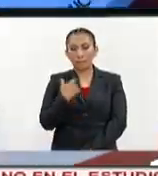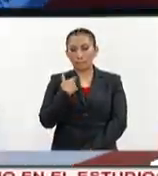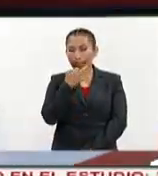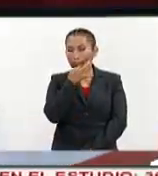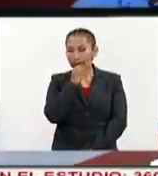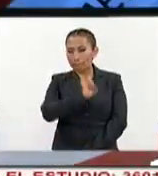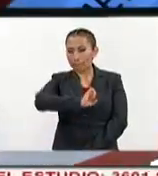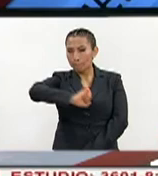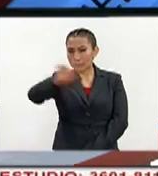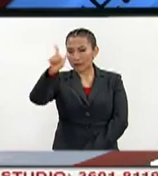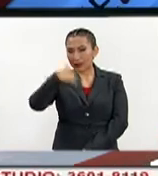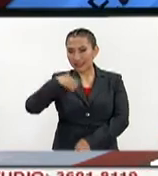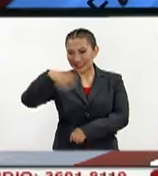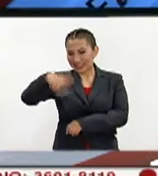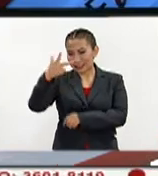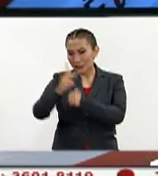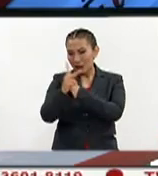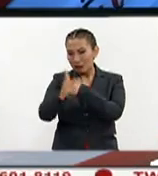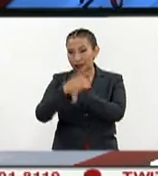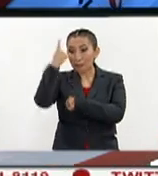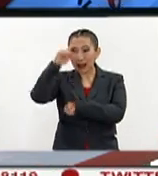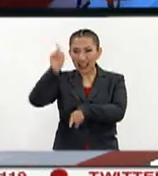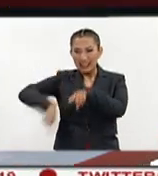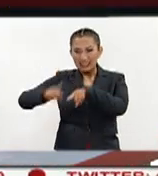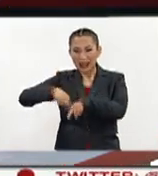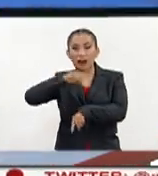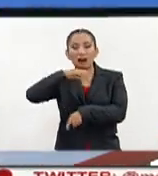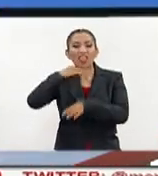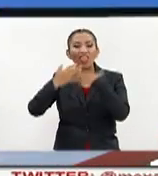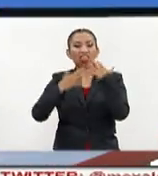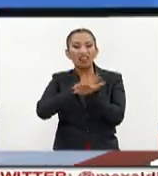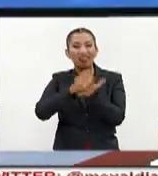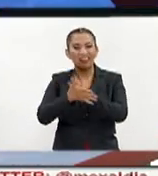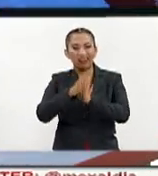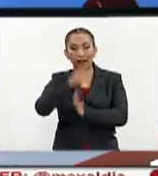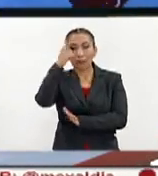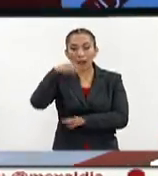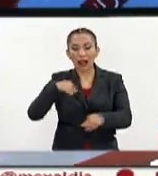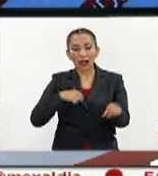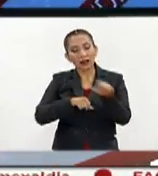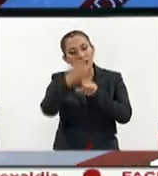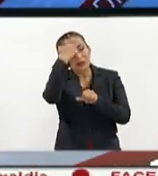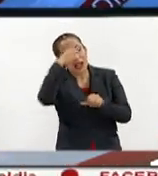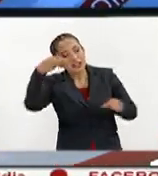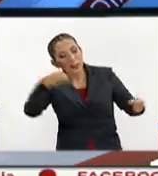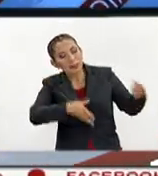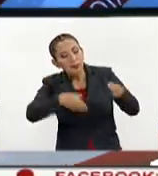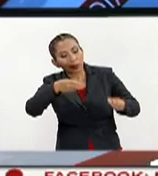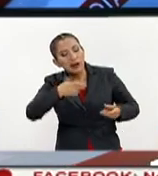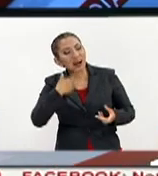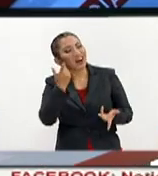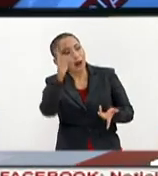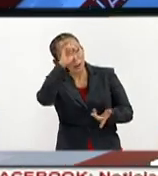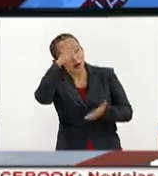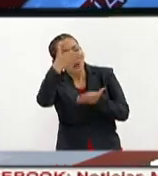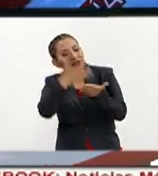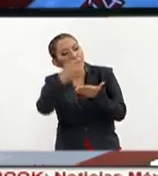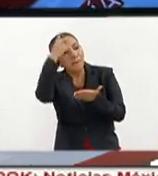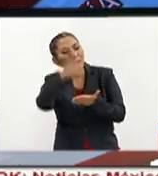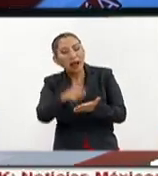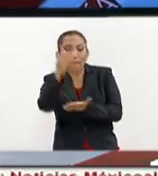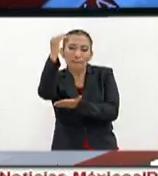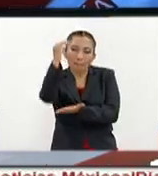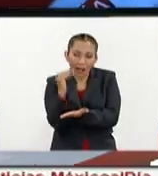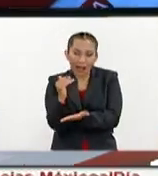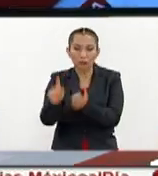Expertos de 13 países en materia de combate a la corrupción se dieron cita en nuestro país para intercambiar experiencias y exponer propuestas sobre